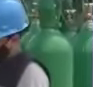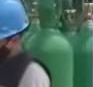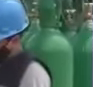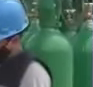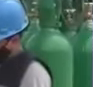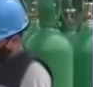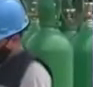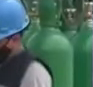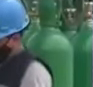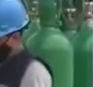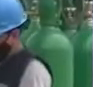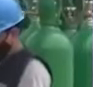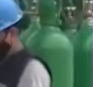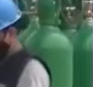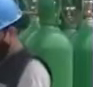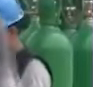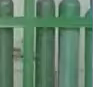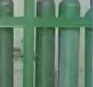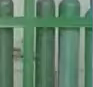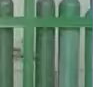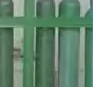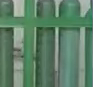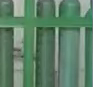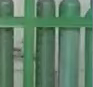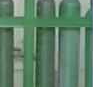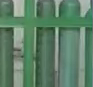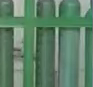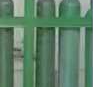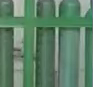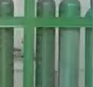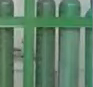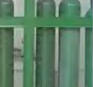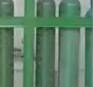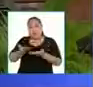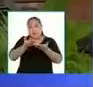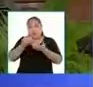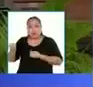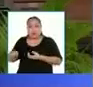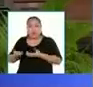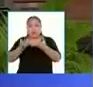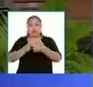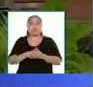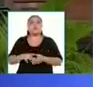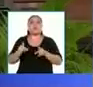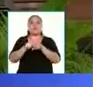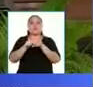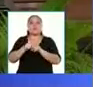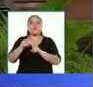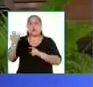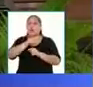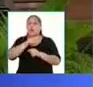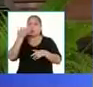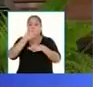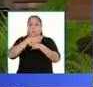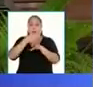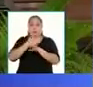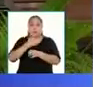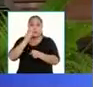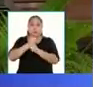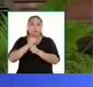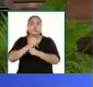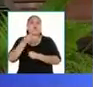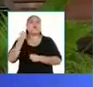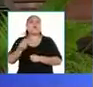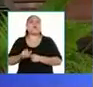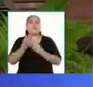45 cilindros diarios, están llenando menos de 15. Y hay gente que está muriendo por falta de oxígeno, que